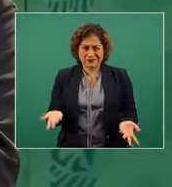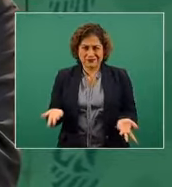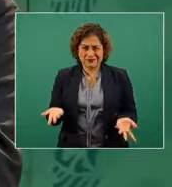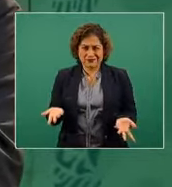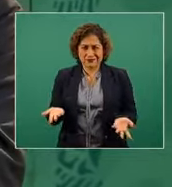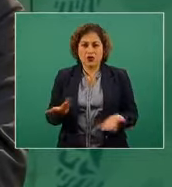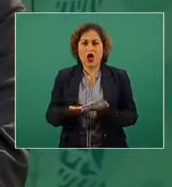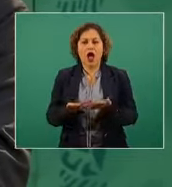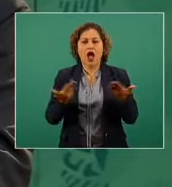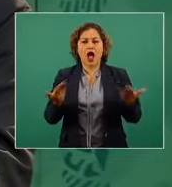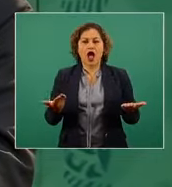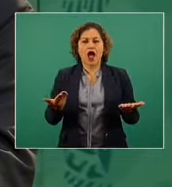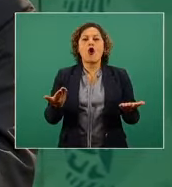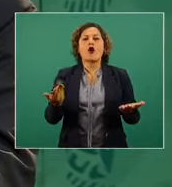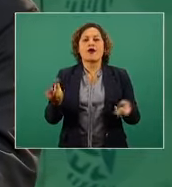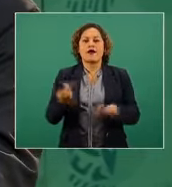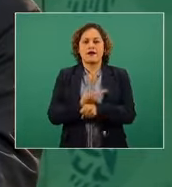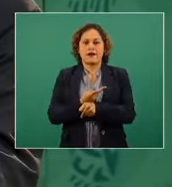ahora se unen.